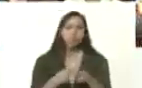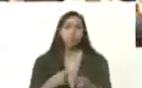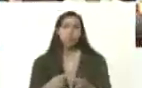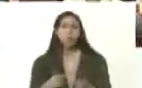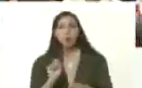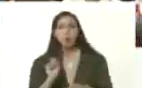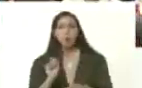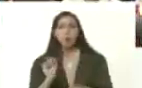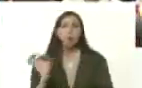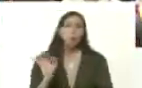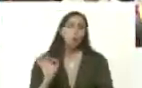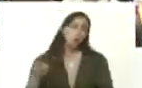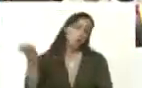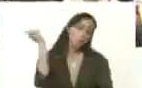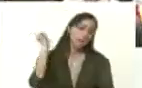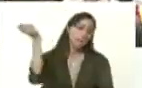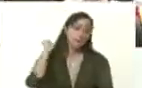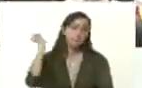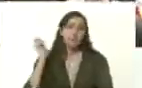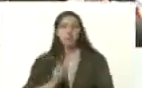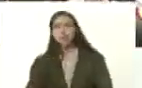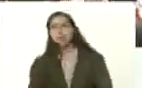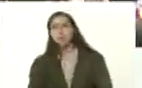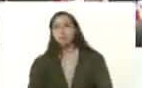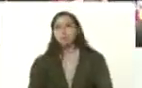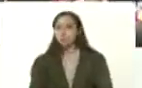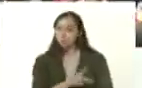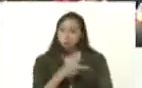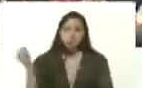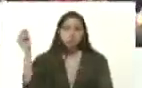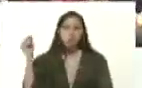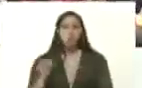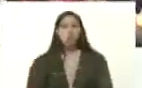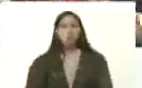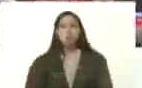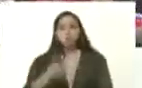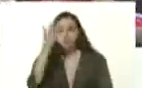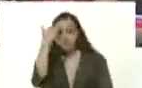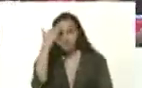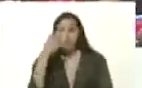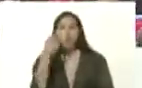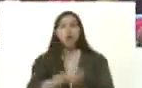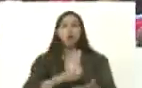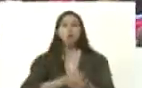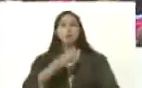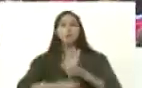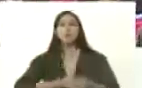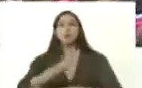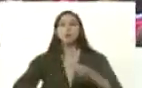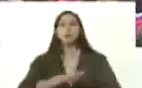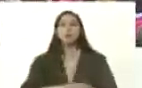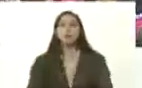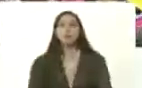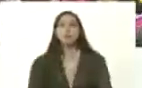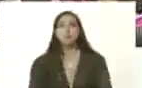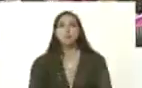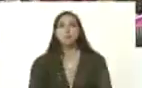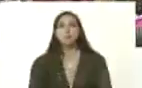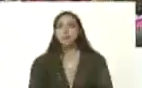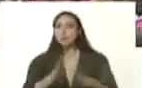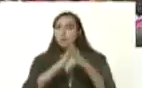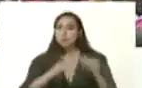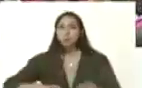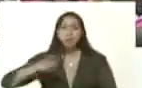flagelarnos, no. Vamos convencidos de la lucha que estamos dando. Vamos convencidos de la necesidad